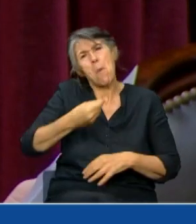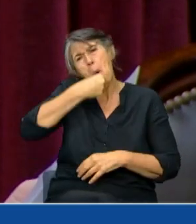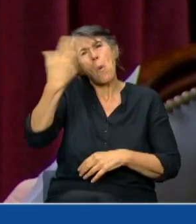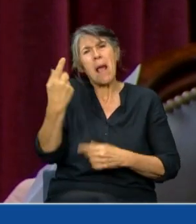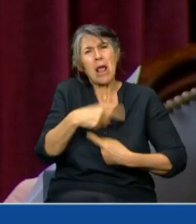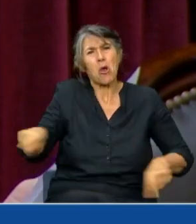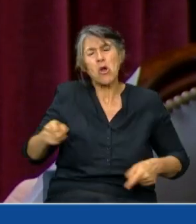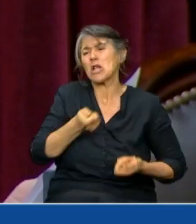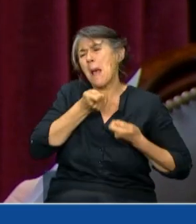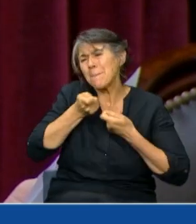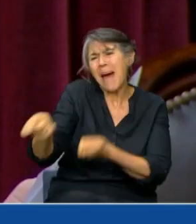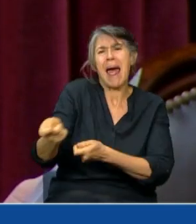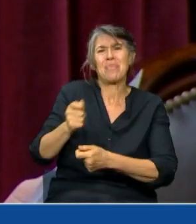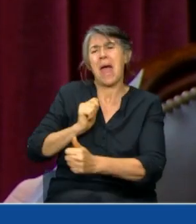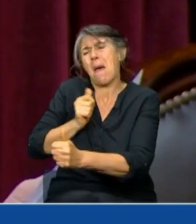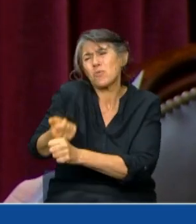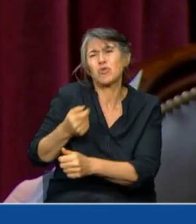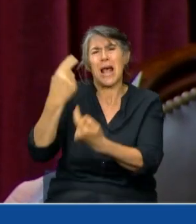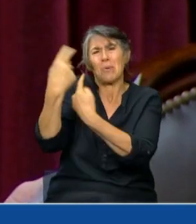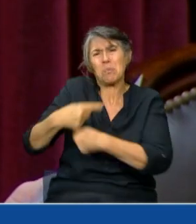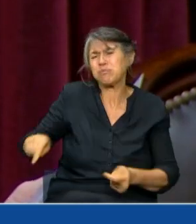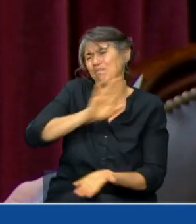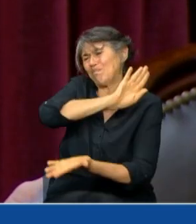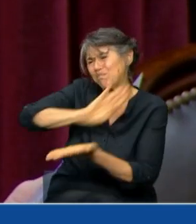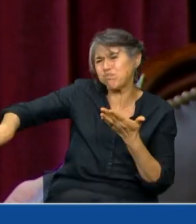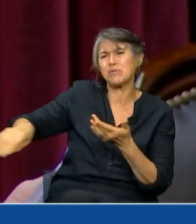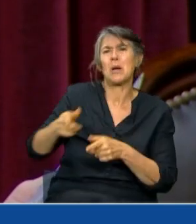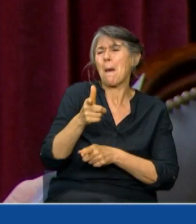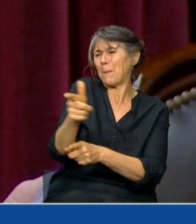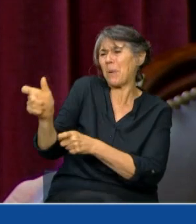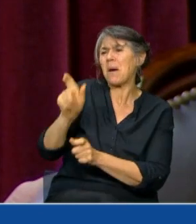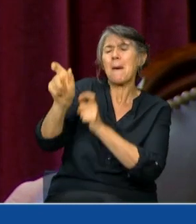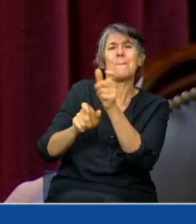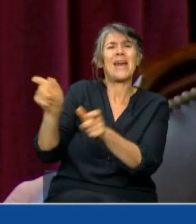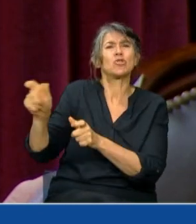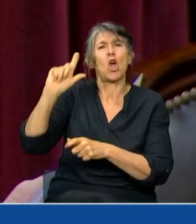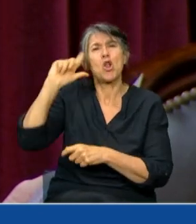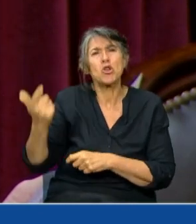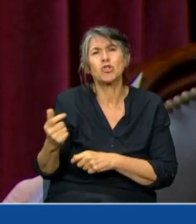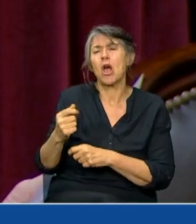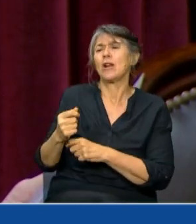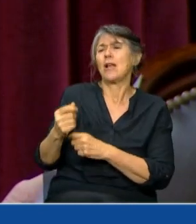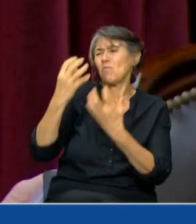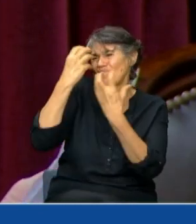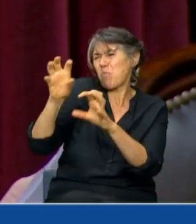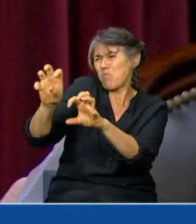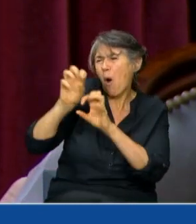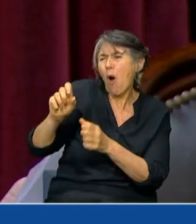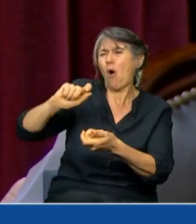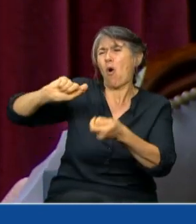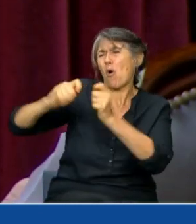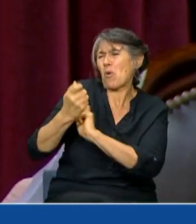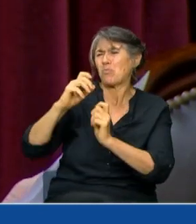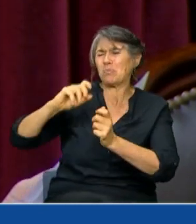Arrestaremos, mataremos, abusaremos, despojaremos. Dispararemos a inocentes, les arrancaremos los ojos y les destrozaremos la cara.